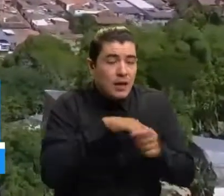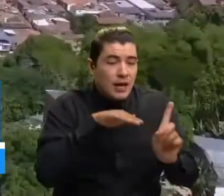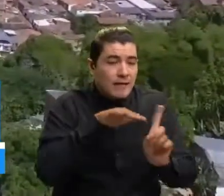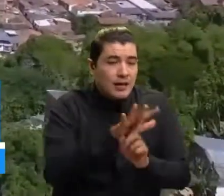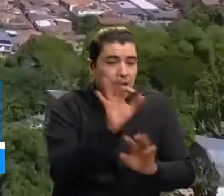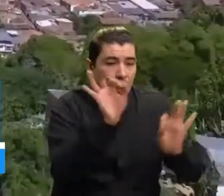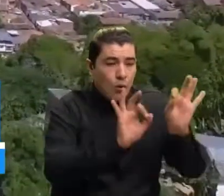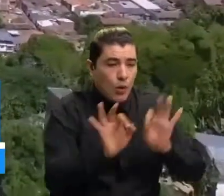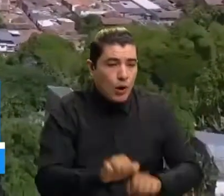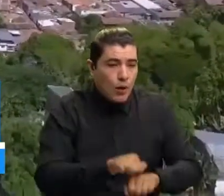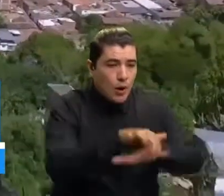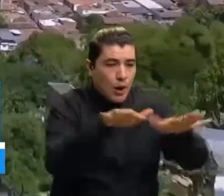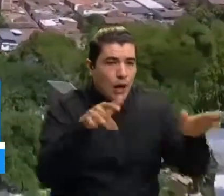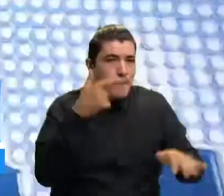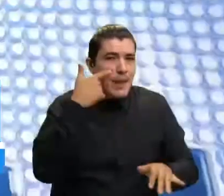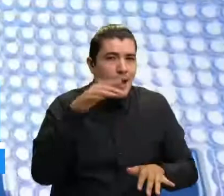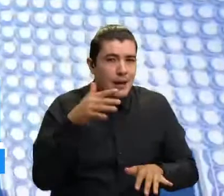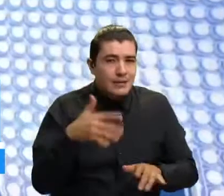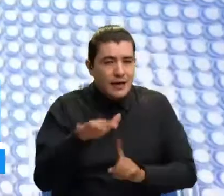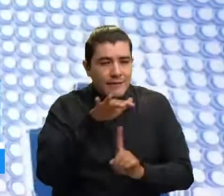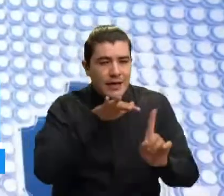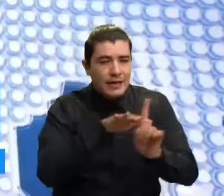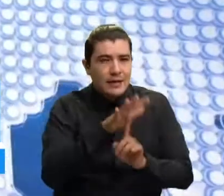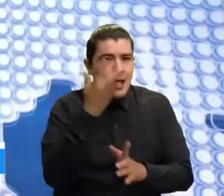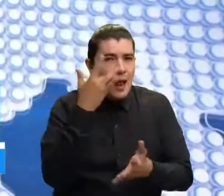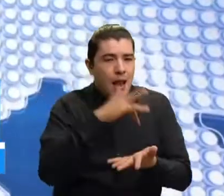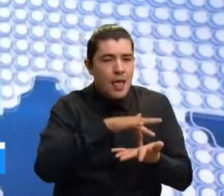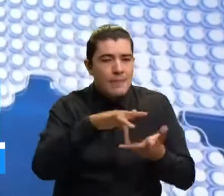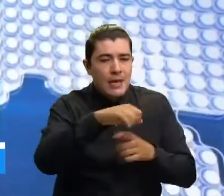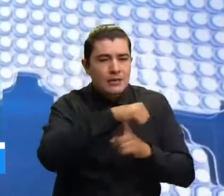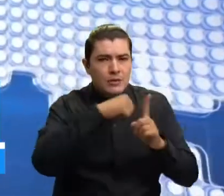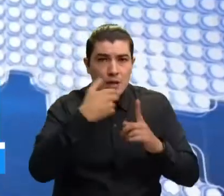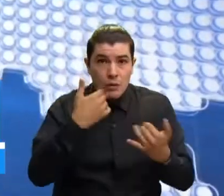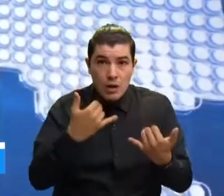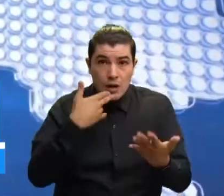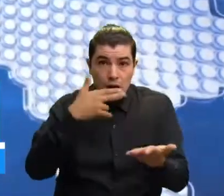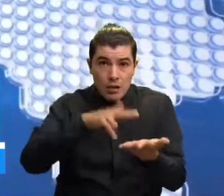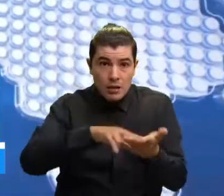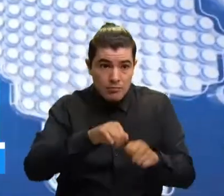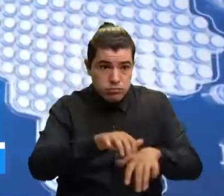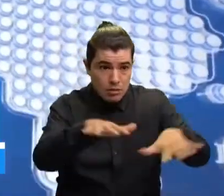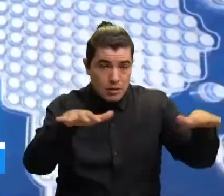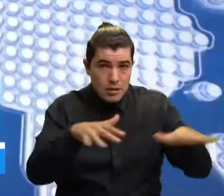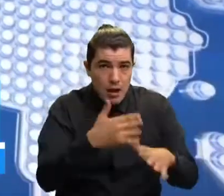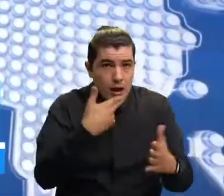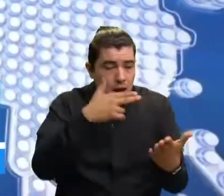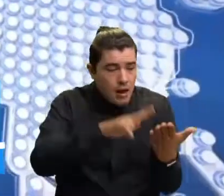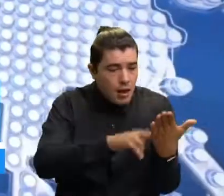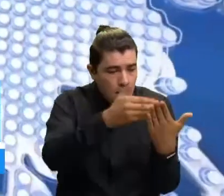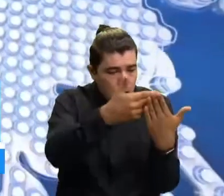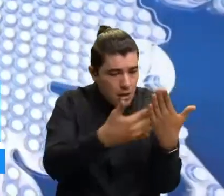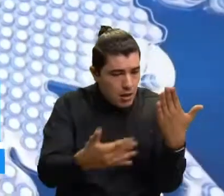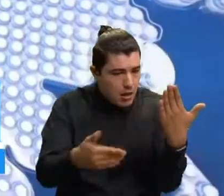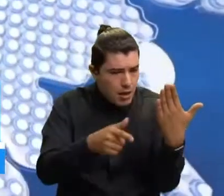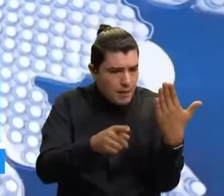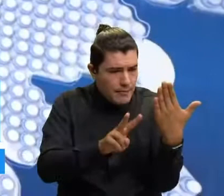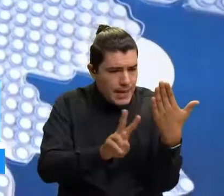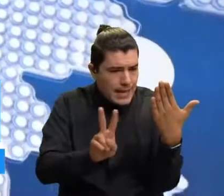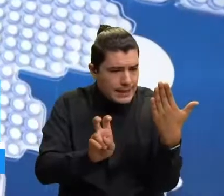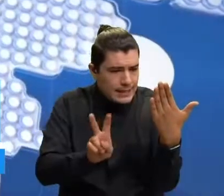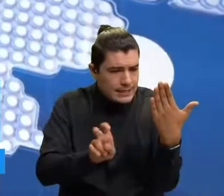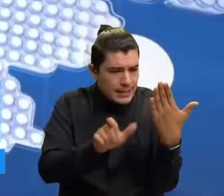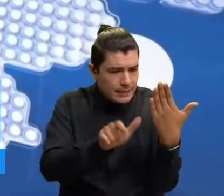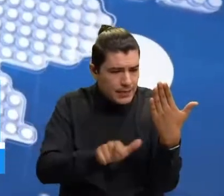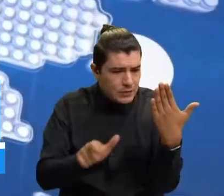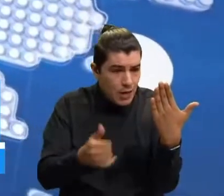ante una posible limpieza social es la aparición de este panfleto en donde 27 personas, muchas de ellas referenciadas por